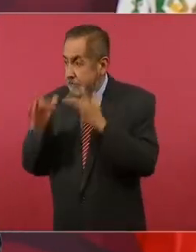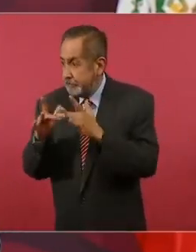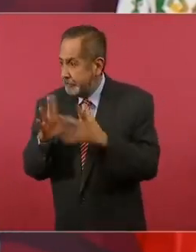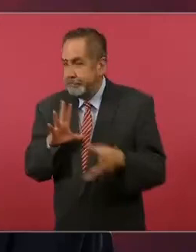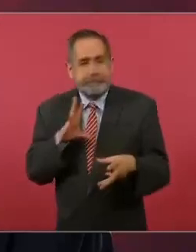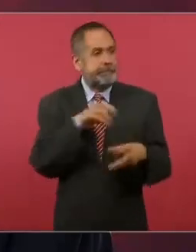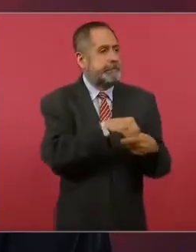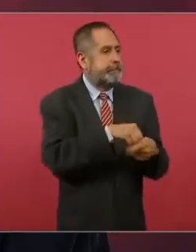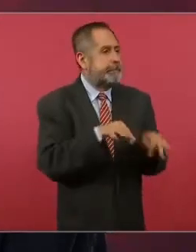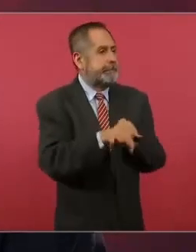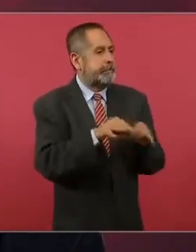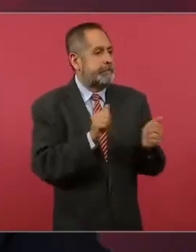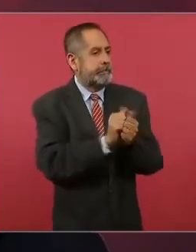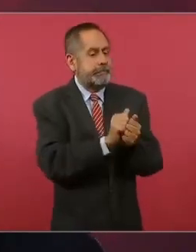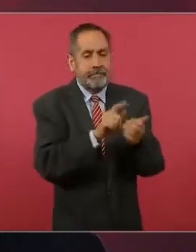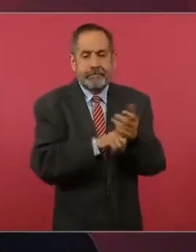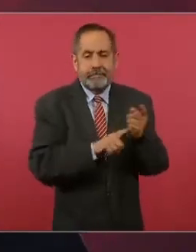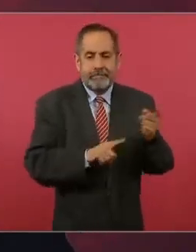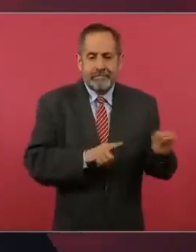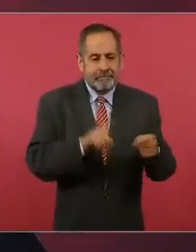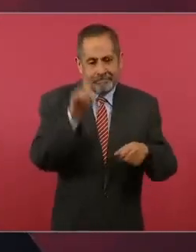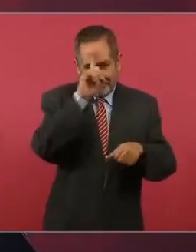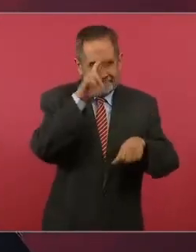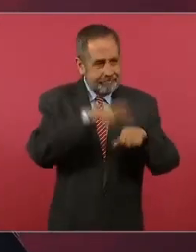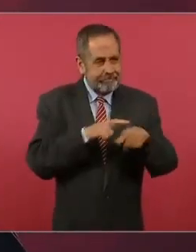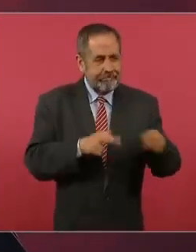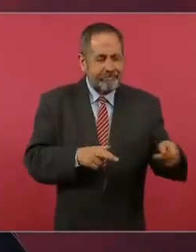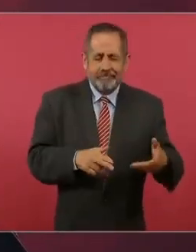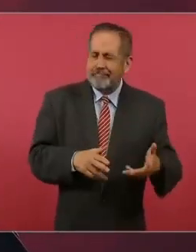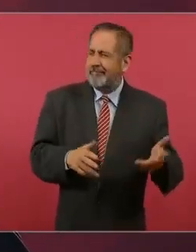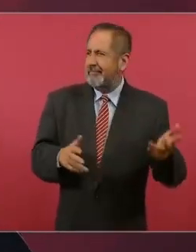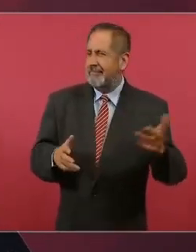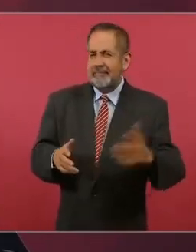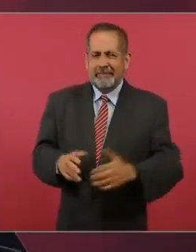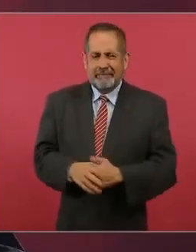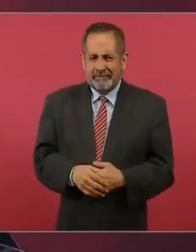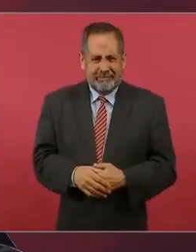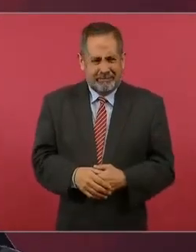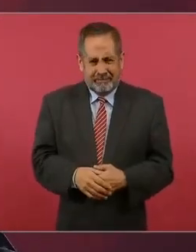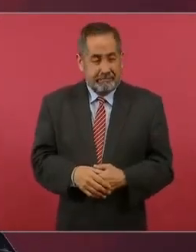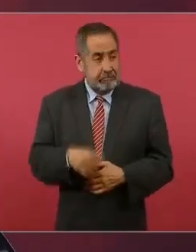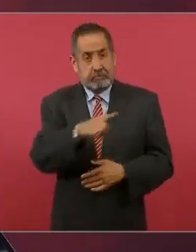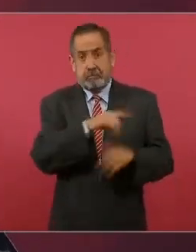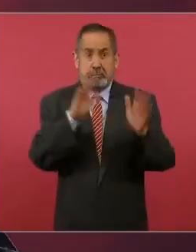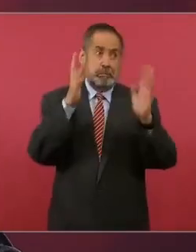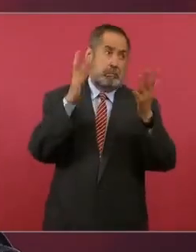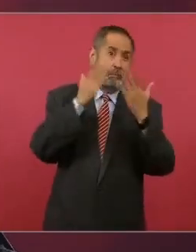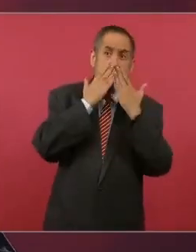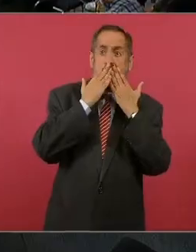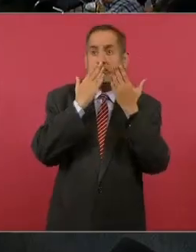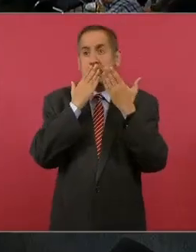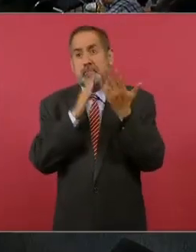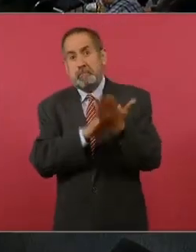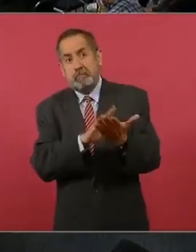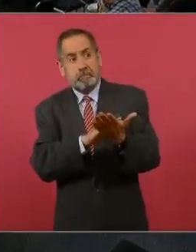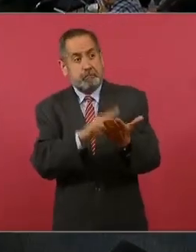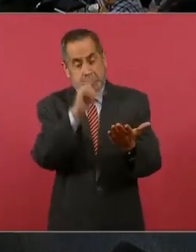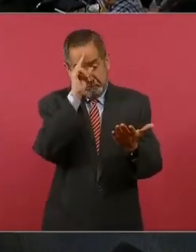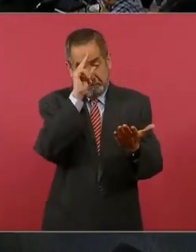ferrocarrilera extranjera como asesor. Eso le aplauden, son